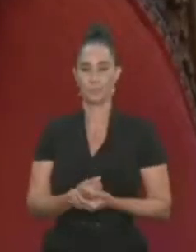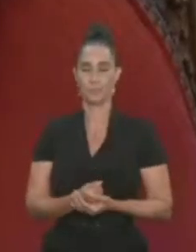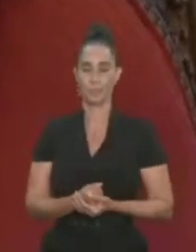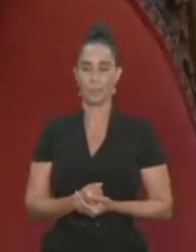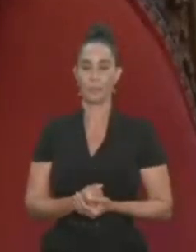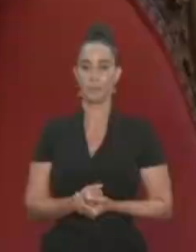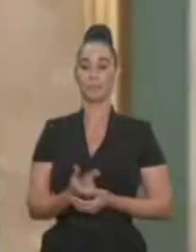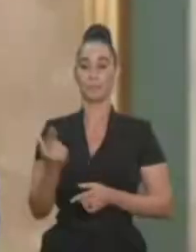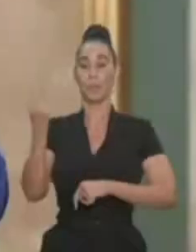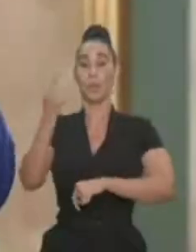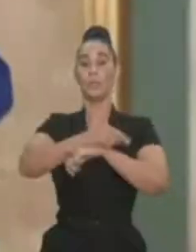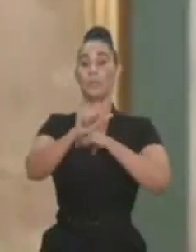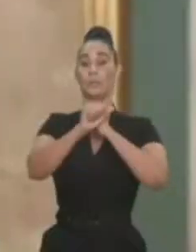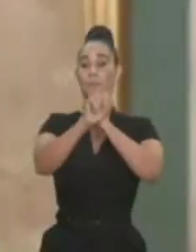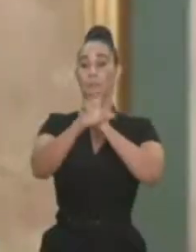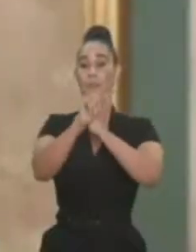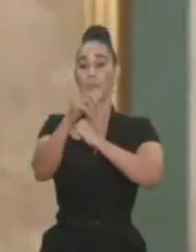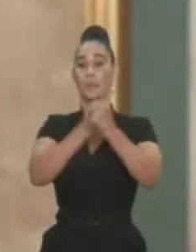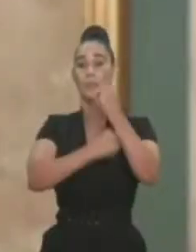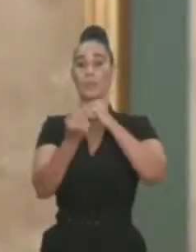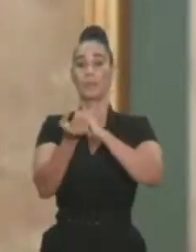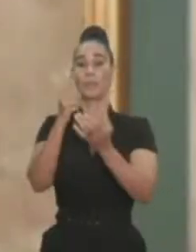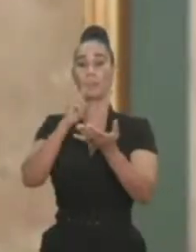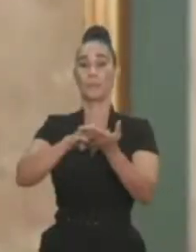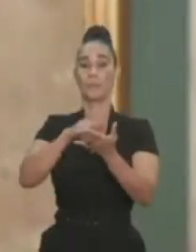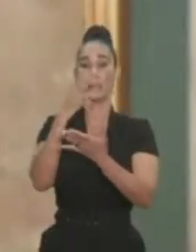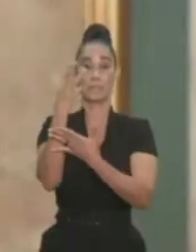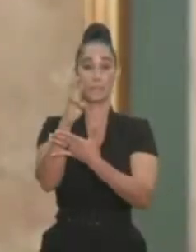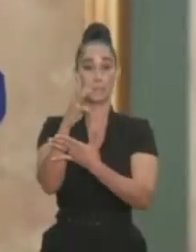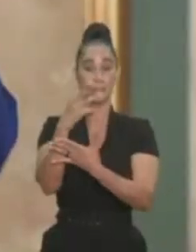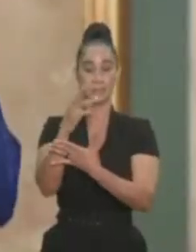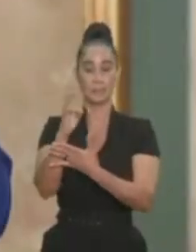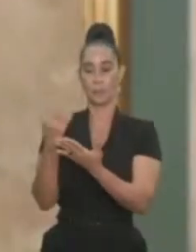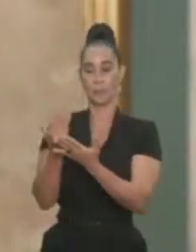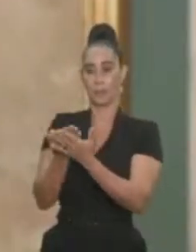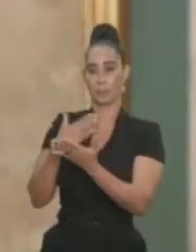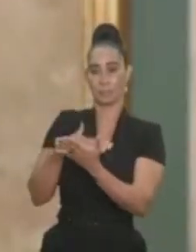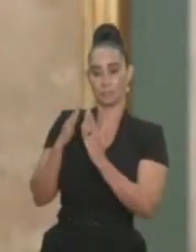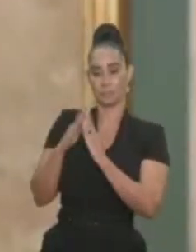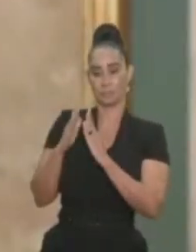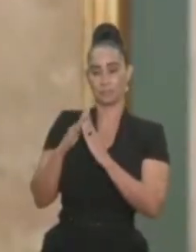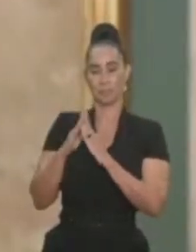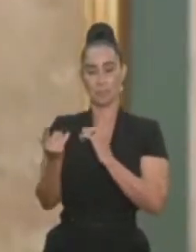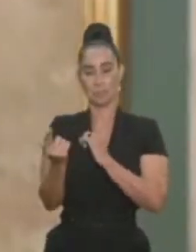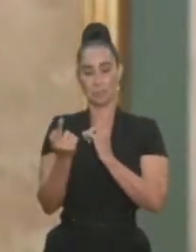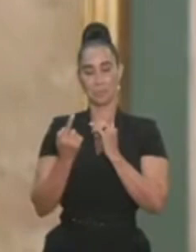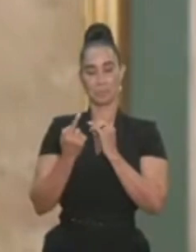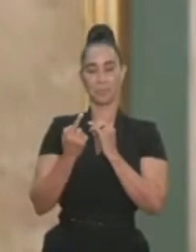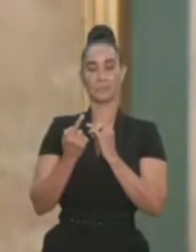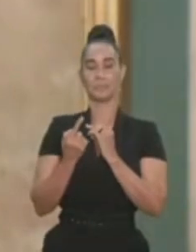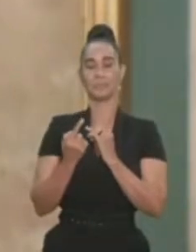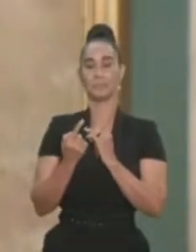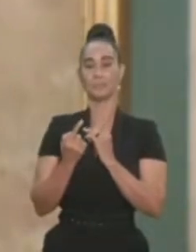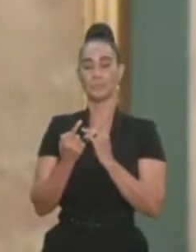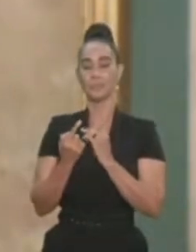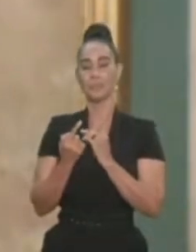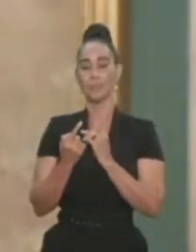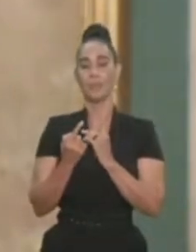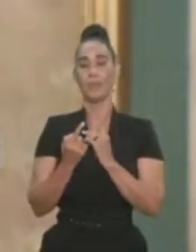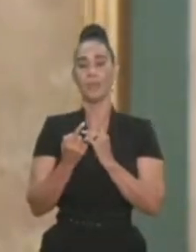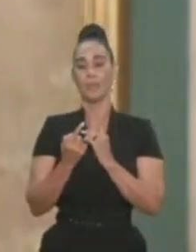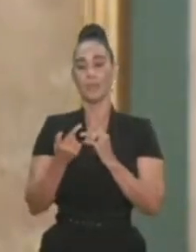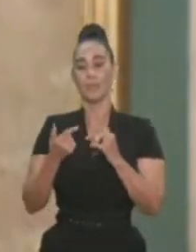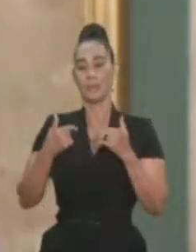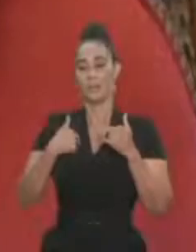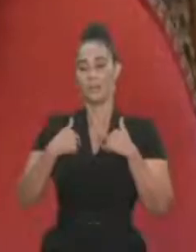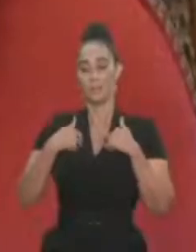Y un día en la campaña del 2016, él llega a mi casa y a mí, en uno